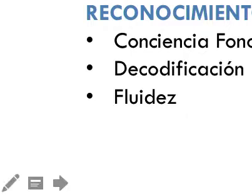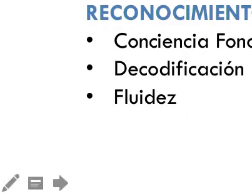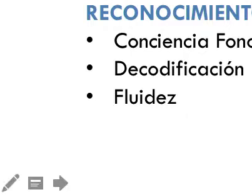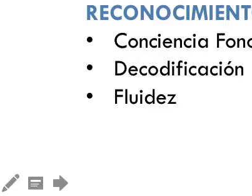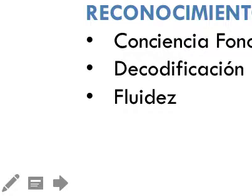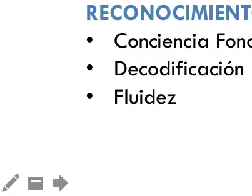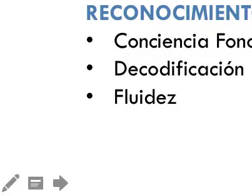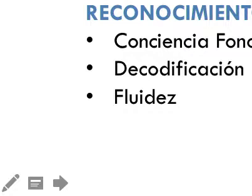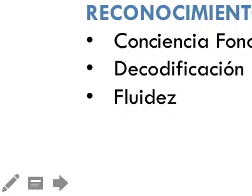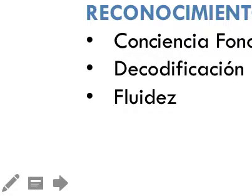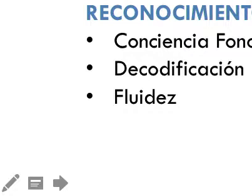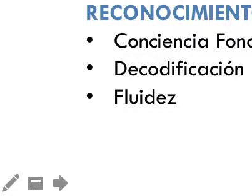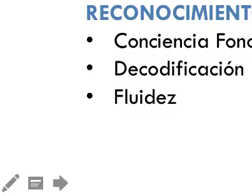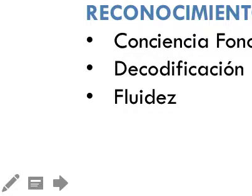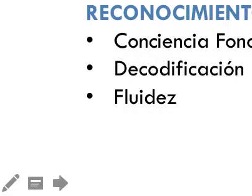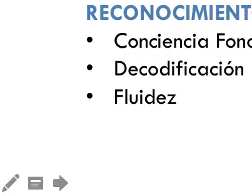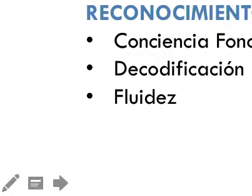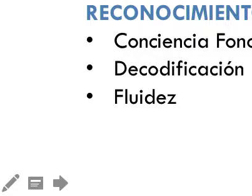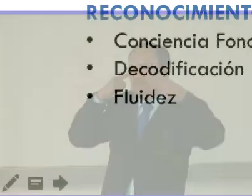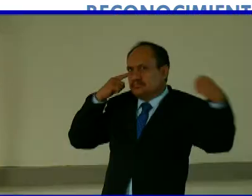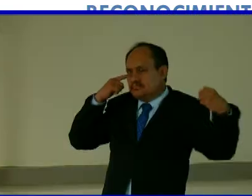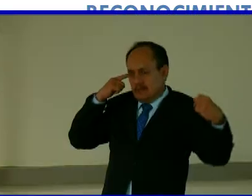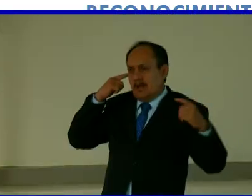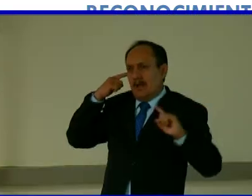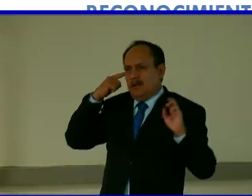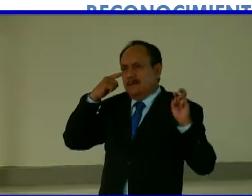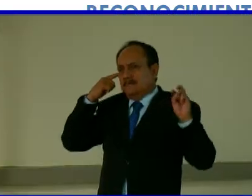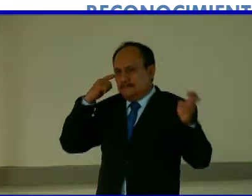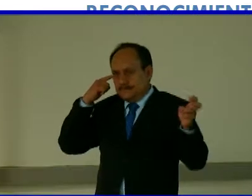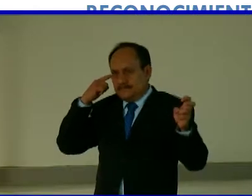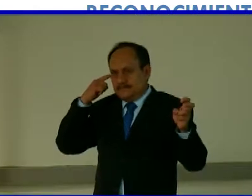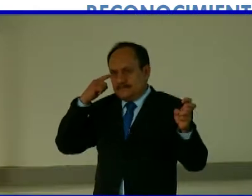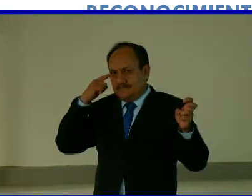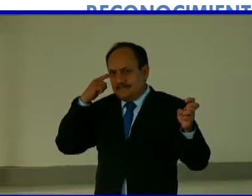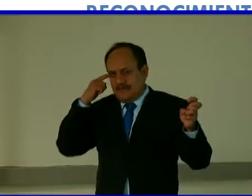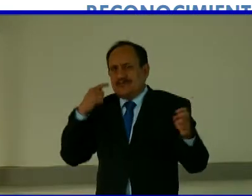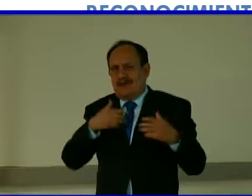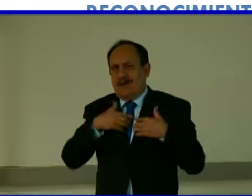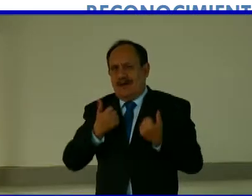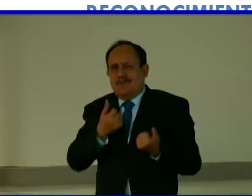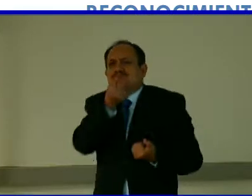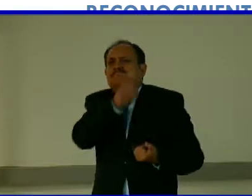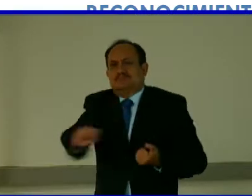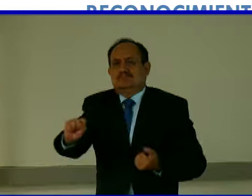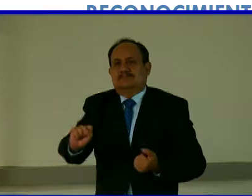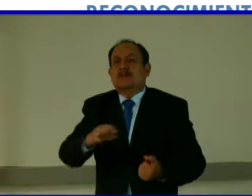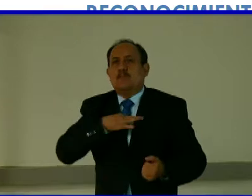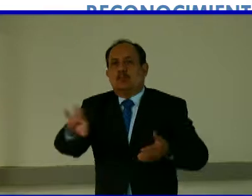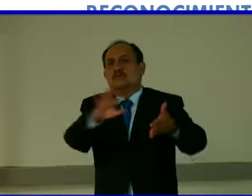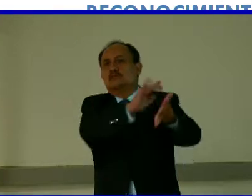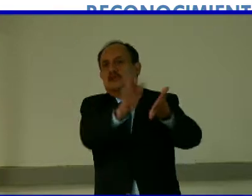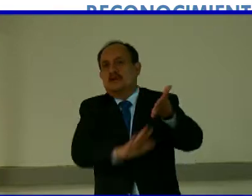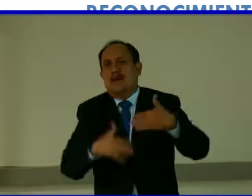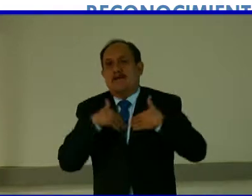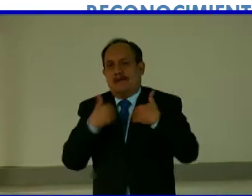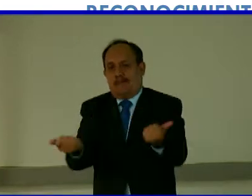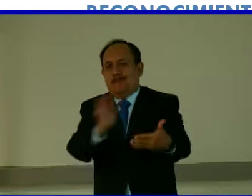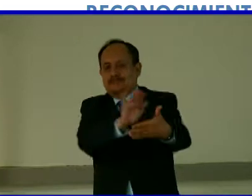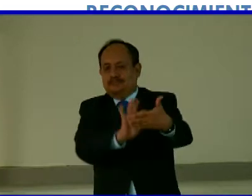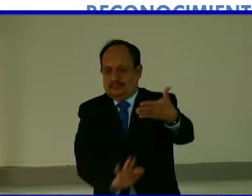la fluidez es lo que son las destrezas que nos permiten leer. La comprensión